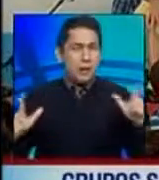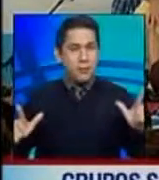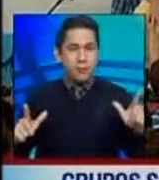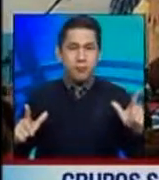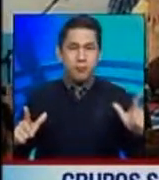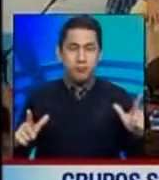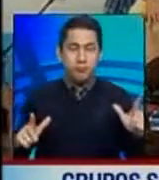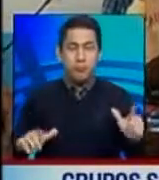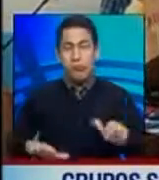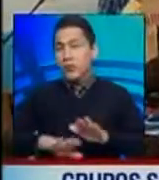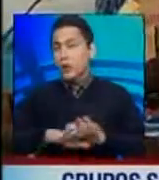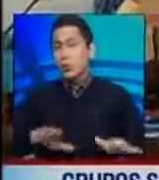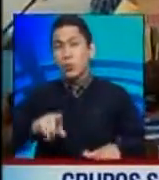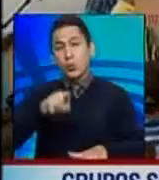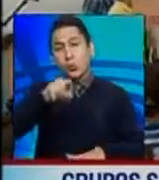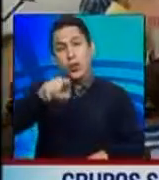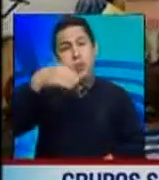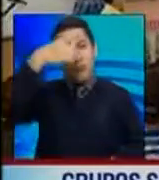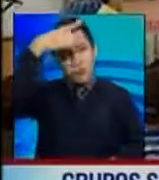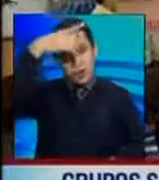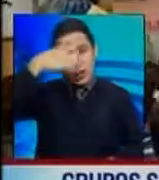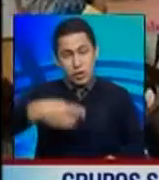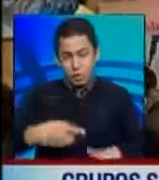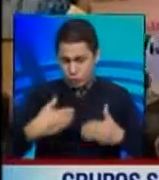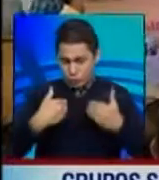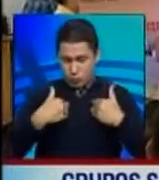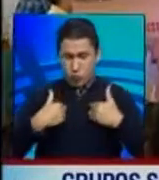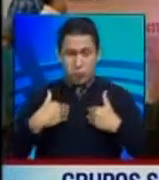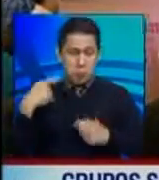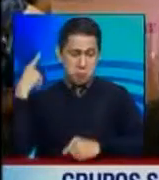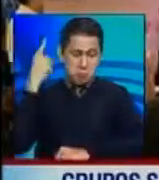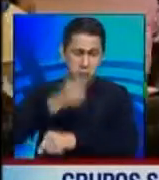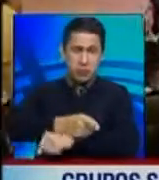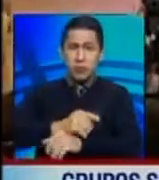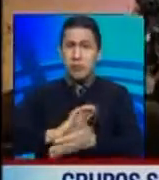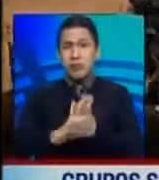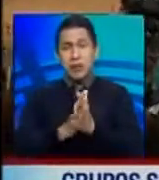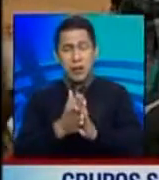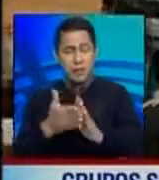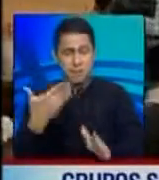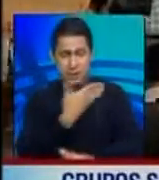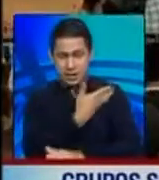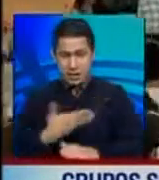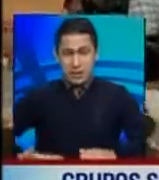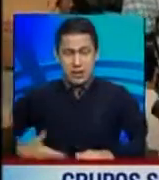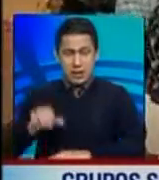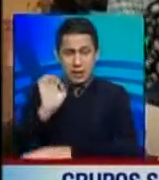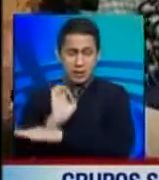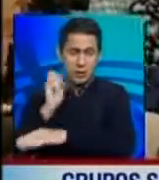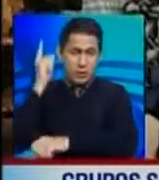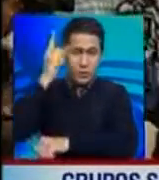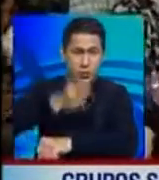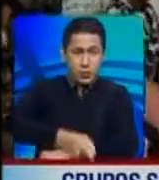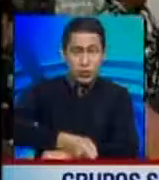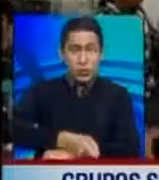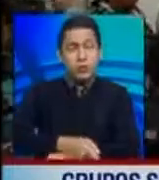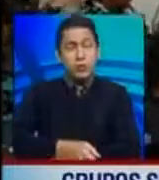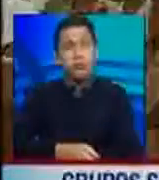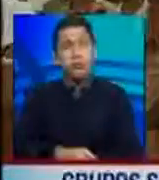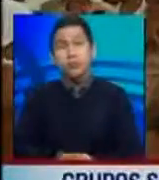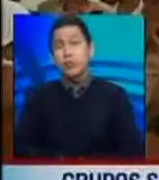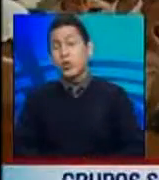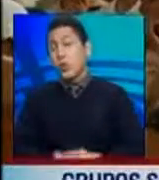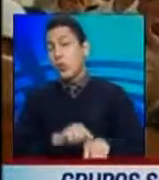de transportistas, ni de alcalde, ni de presidente, ni de nadie. El pueblo es dueño de su